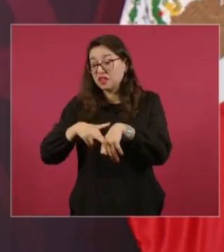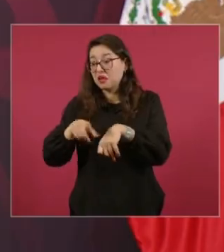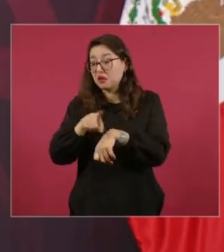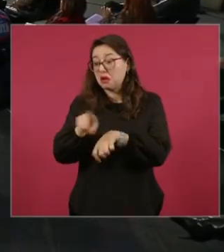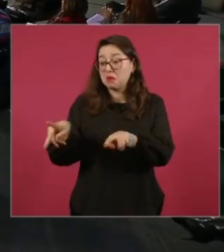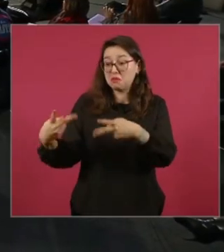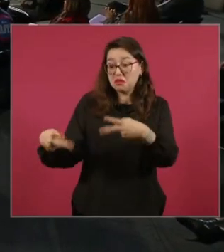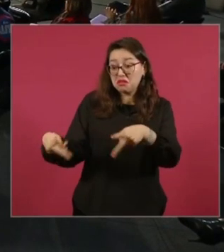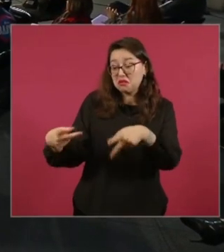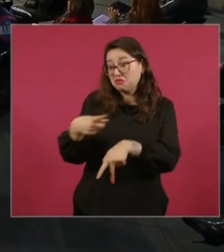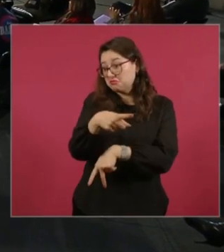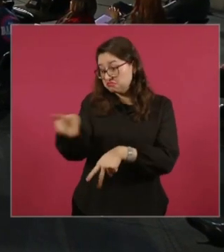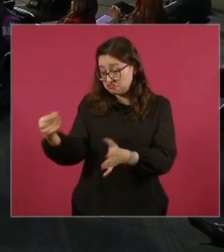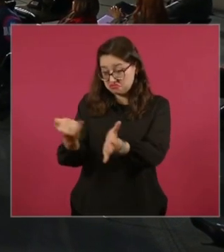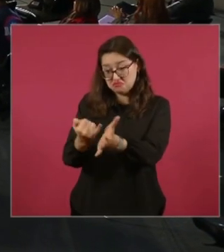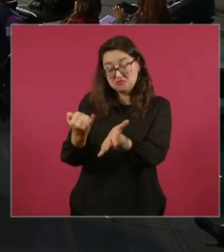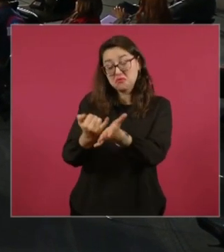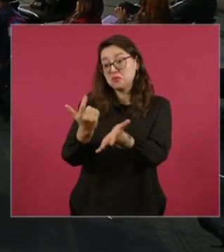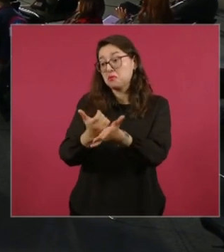no pagaban impuestos,